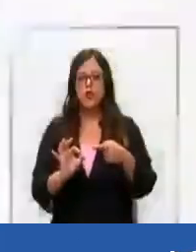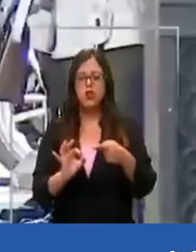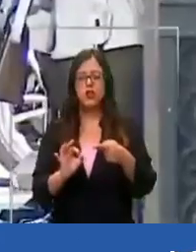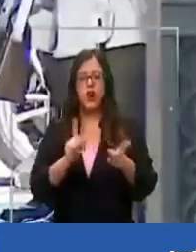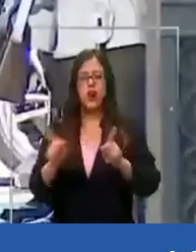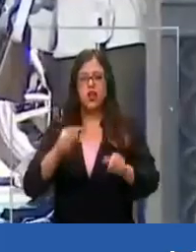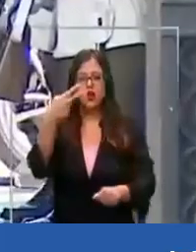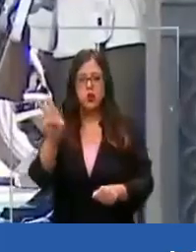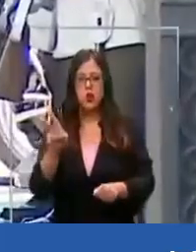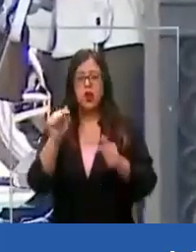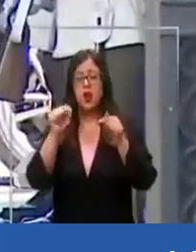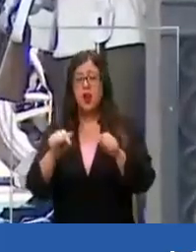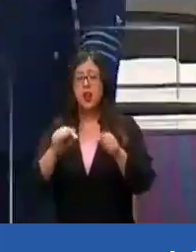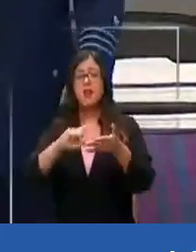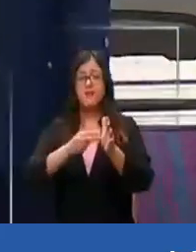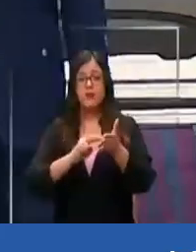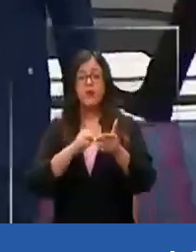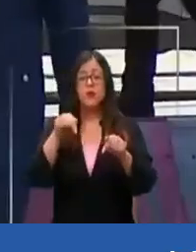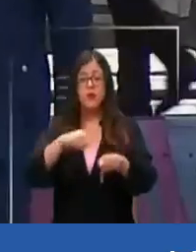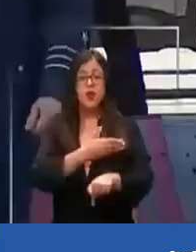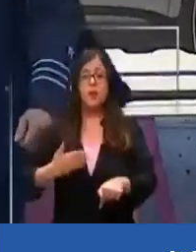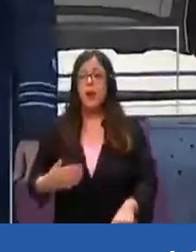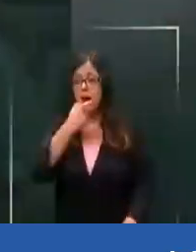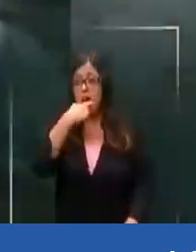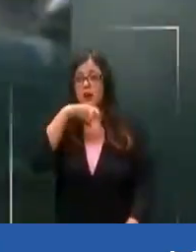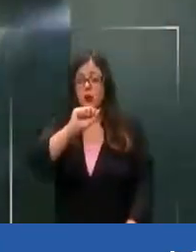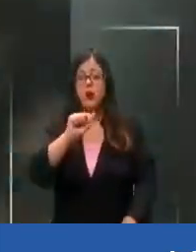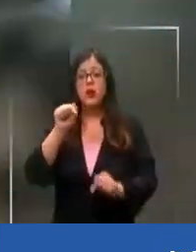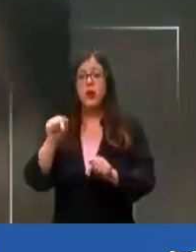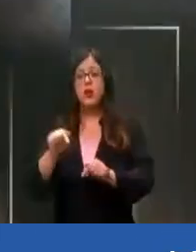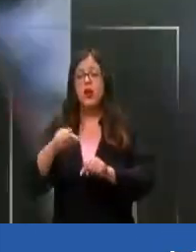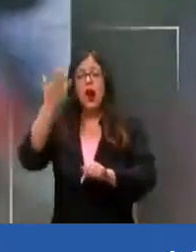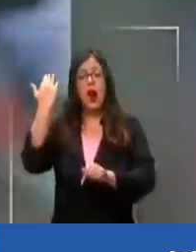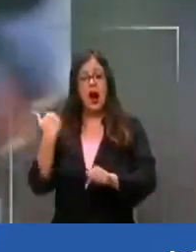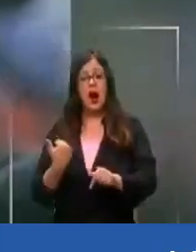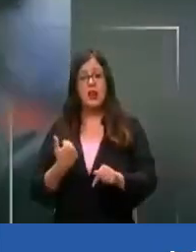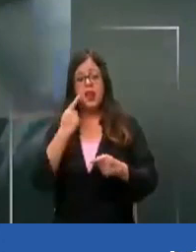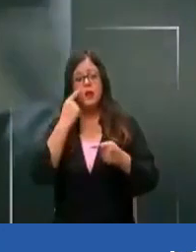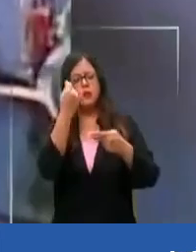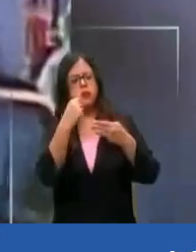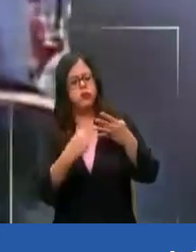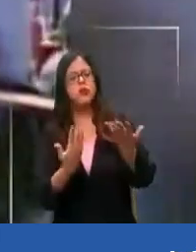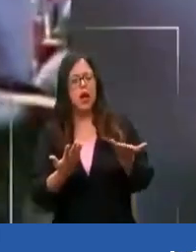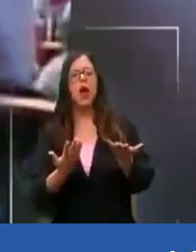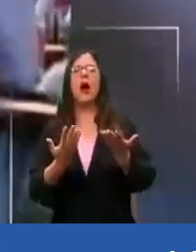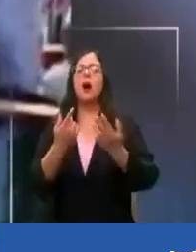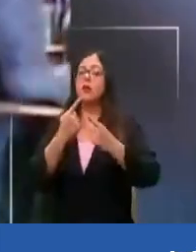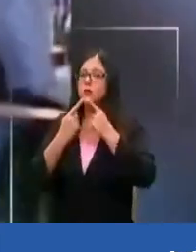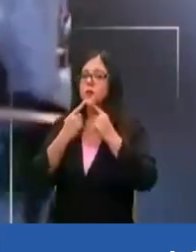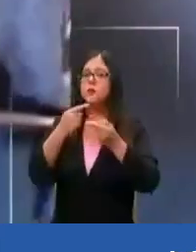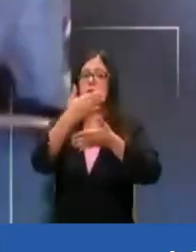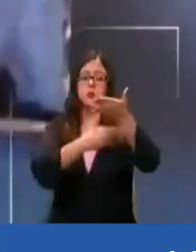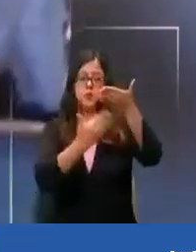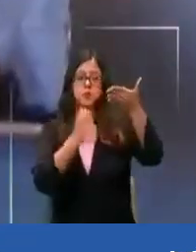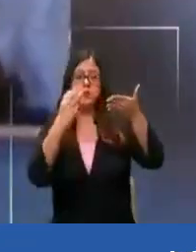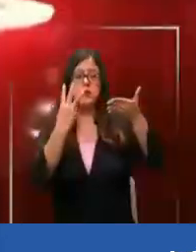mandatario. Por aguas turbulentas navega hoy el presidente Gabriel Boric y alguien que ya ocupó su lugar analizó en entrevista con La Tercera la decisión del